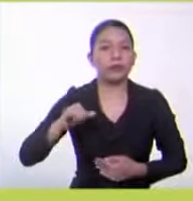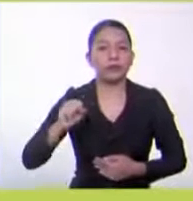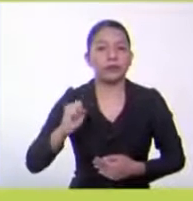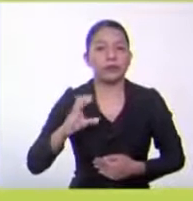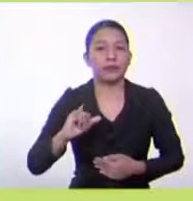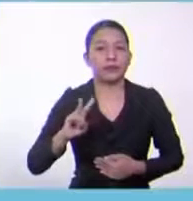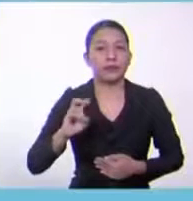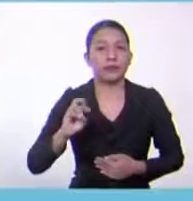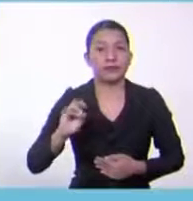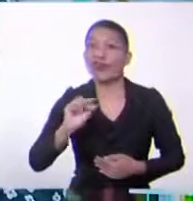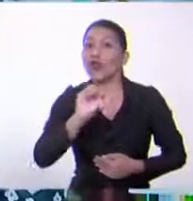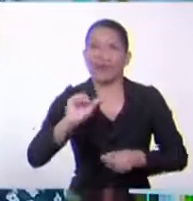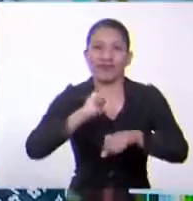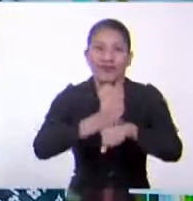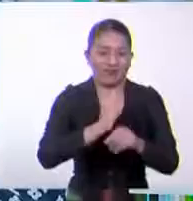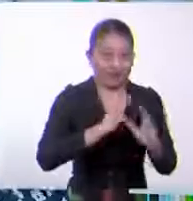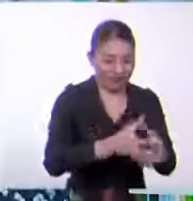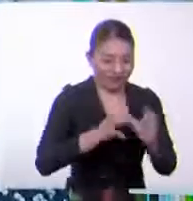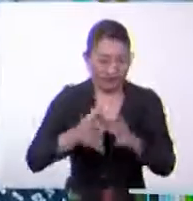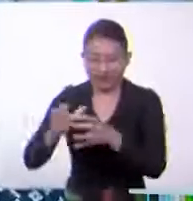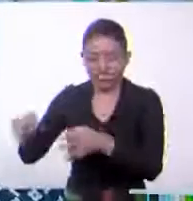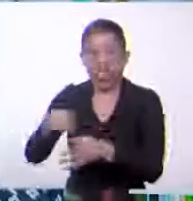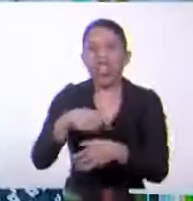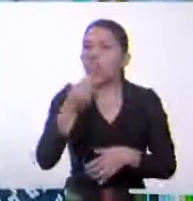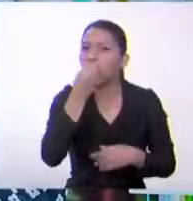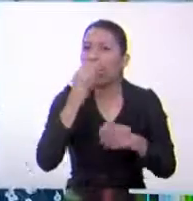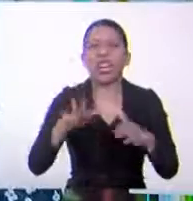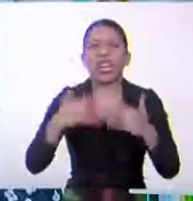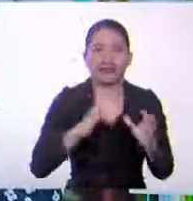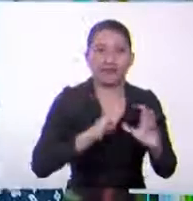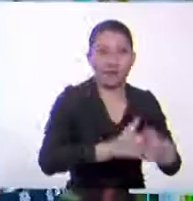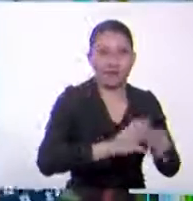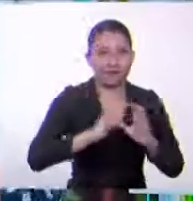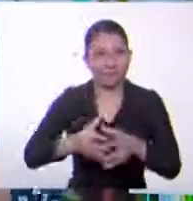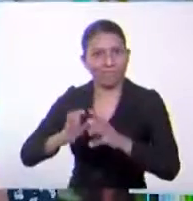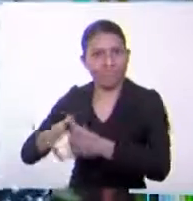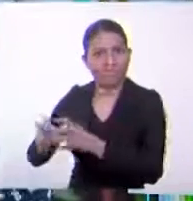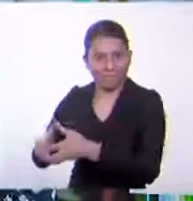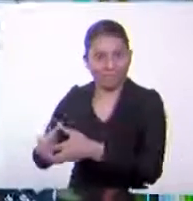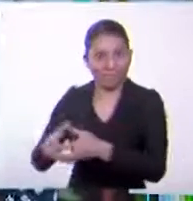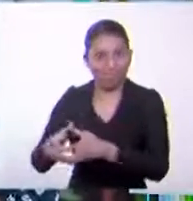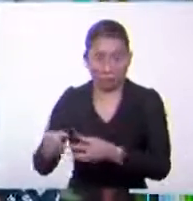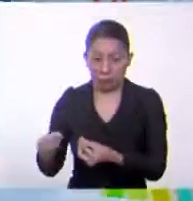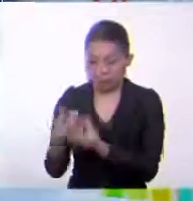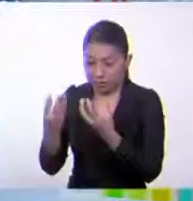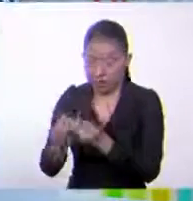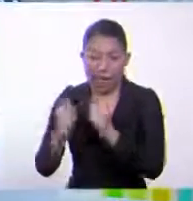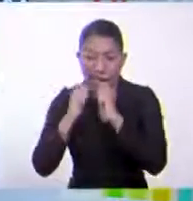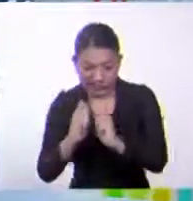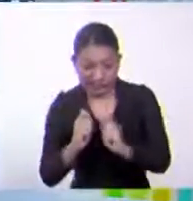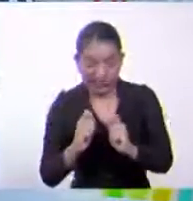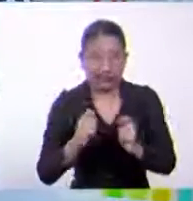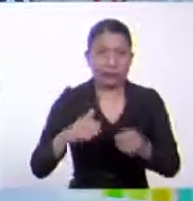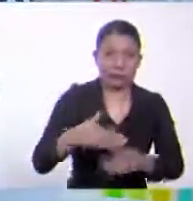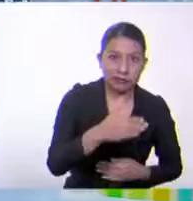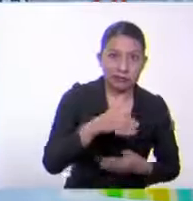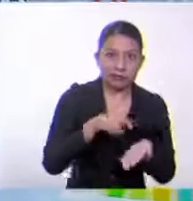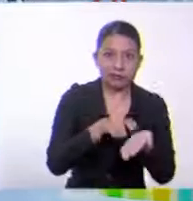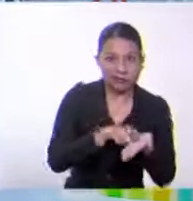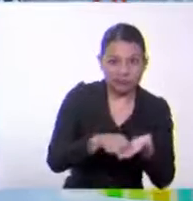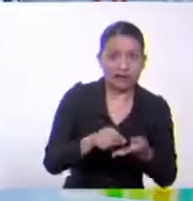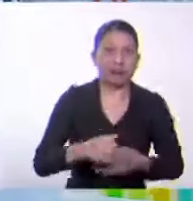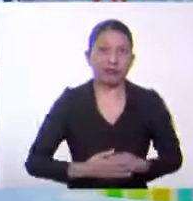piscívoro. Bien, ya vimos lo que las plantas carnívoras son capaces de hacer. Y nuestra amiga se ve